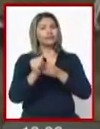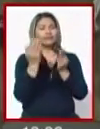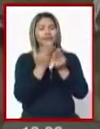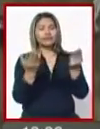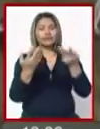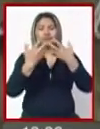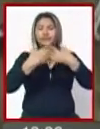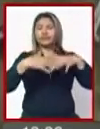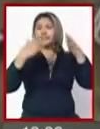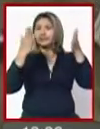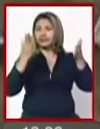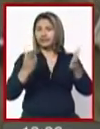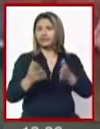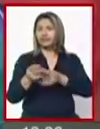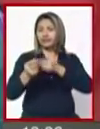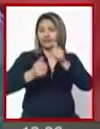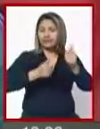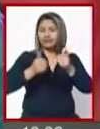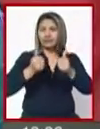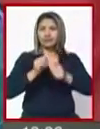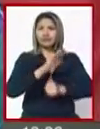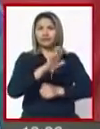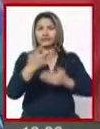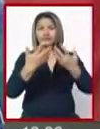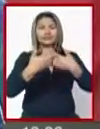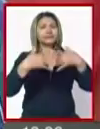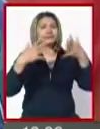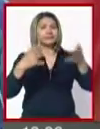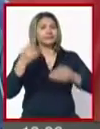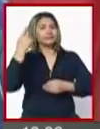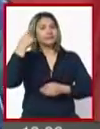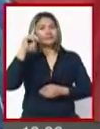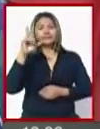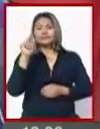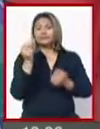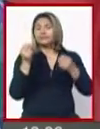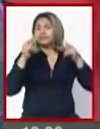la condición de empresarios y la administración de sus empresas